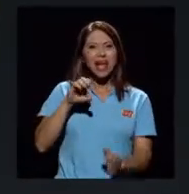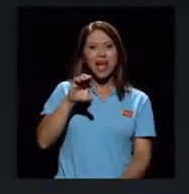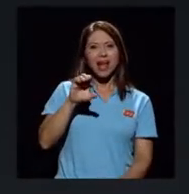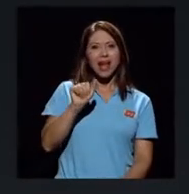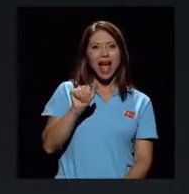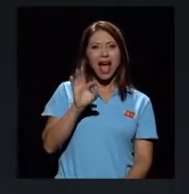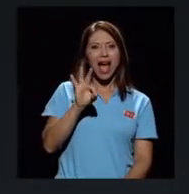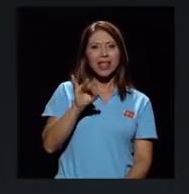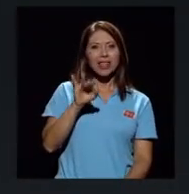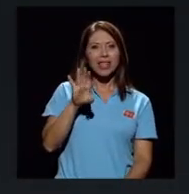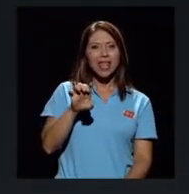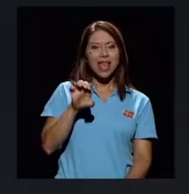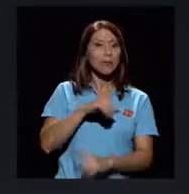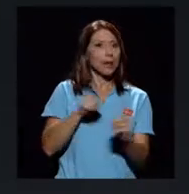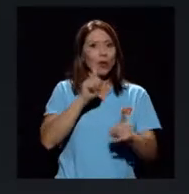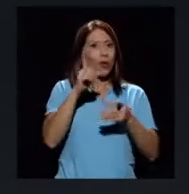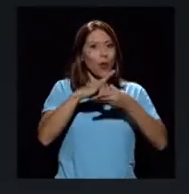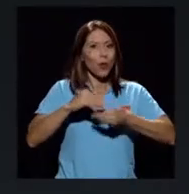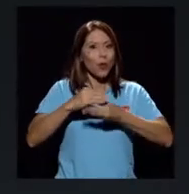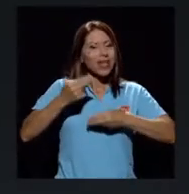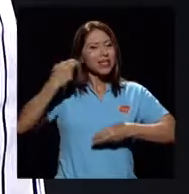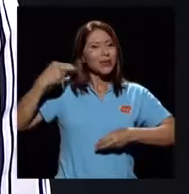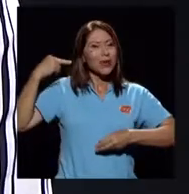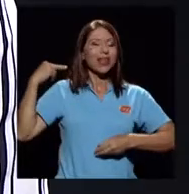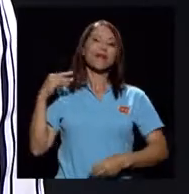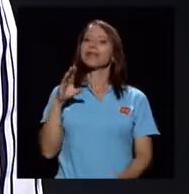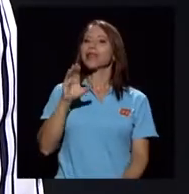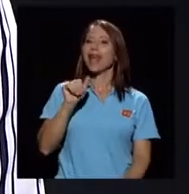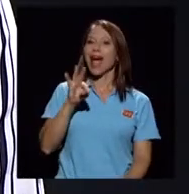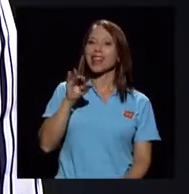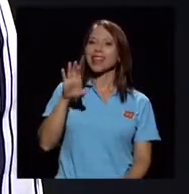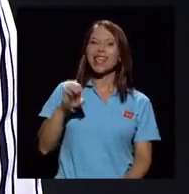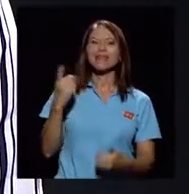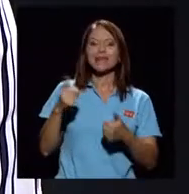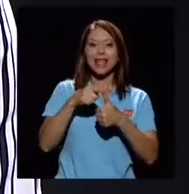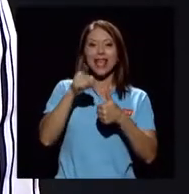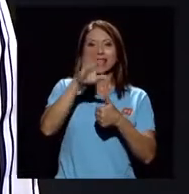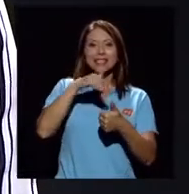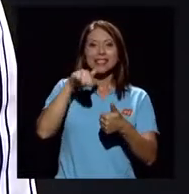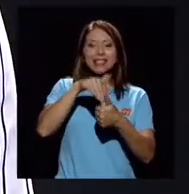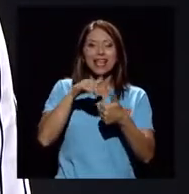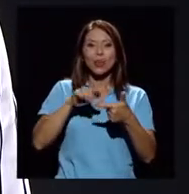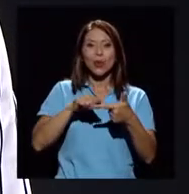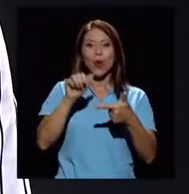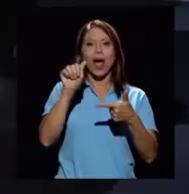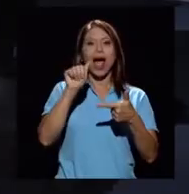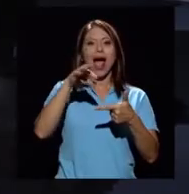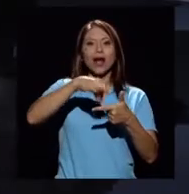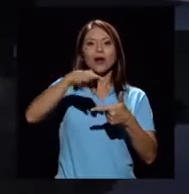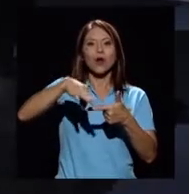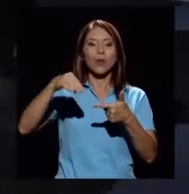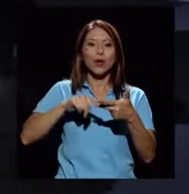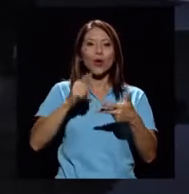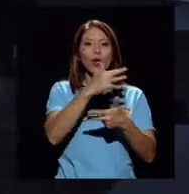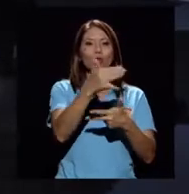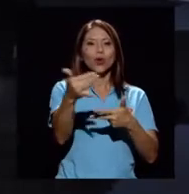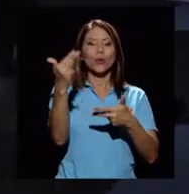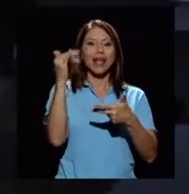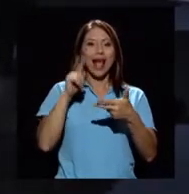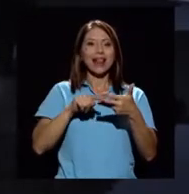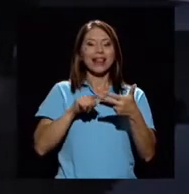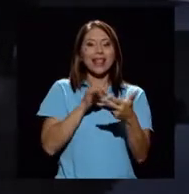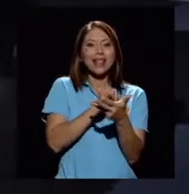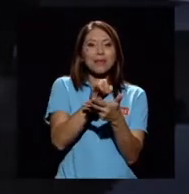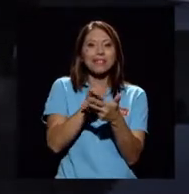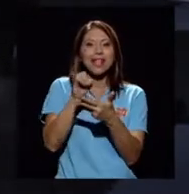hacer la historia del Katia. Katie, Centro Agronómico Tropical de Investigación y Enseñanza. Creo que es no me correcto. Faltó